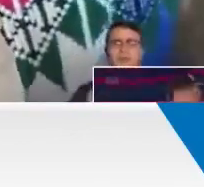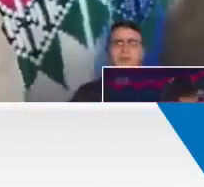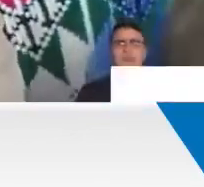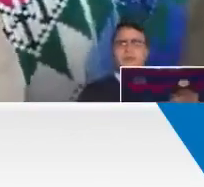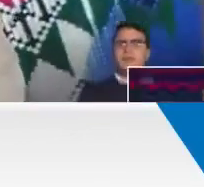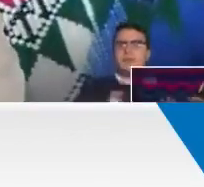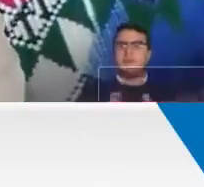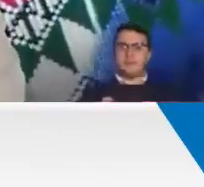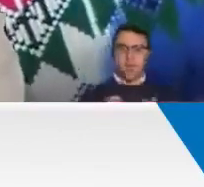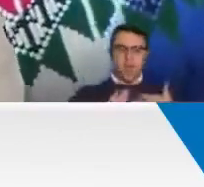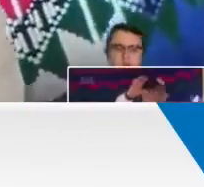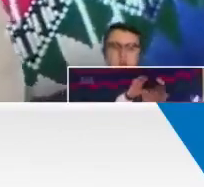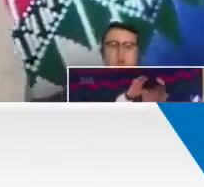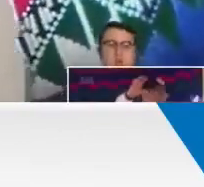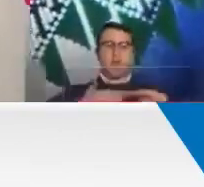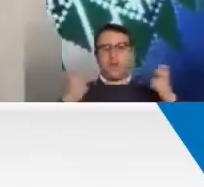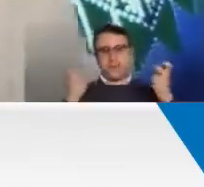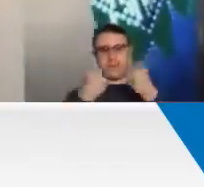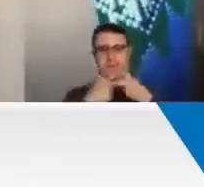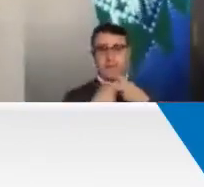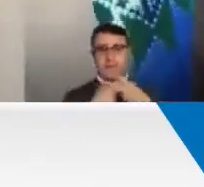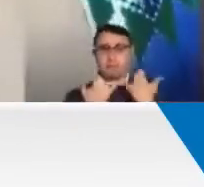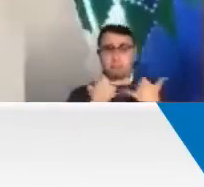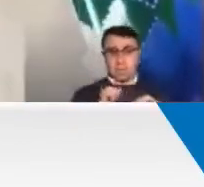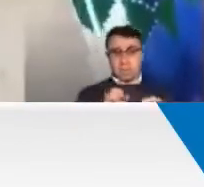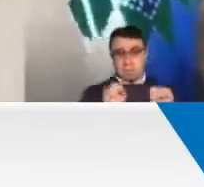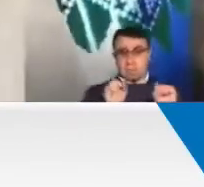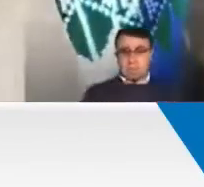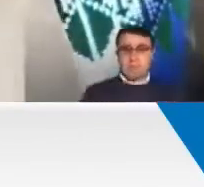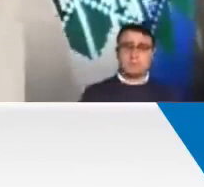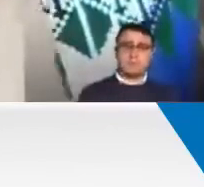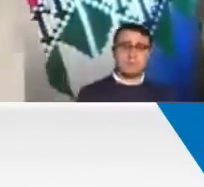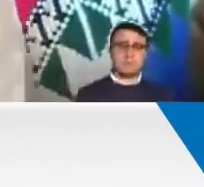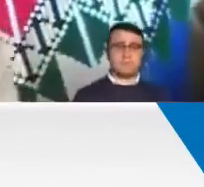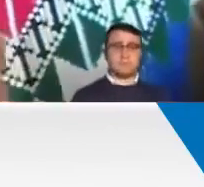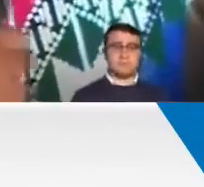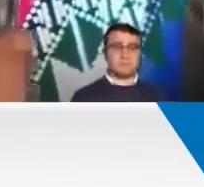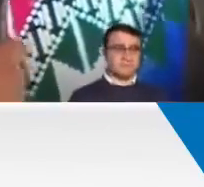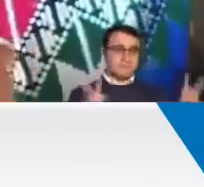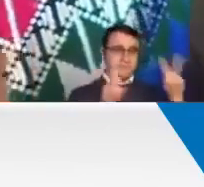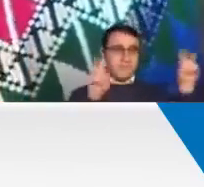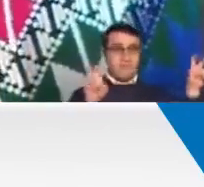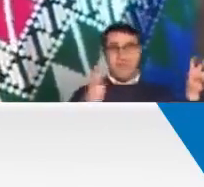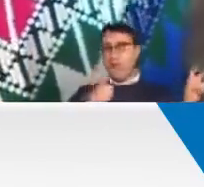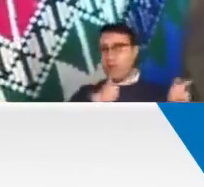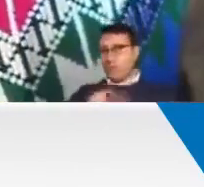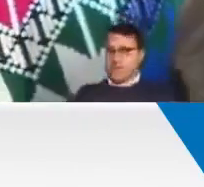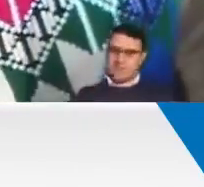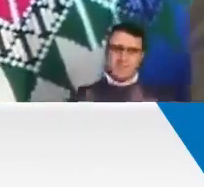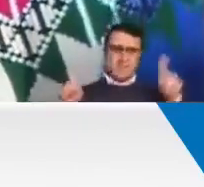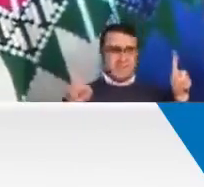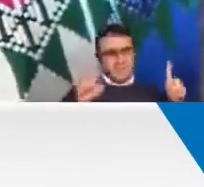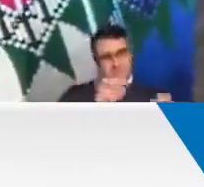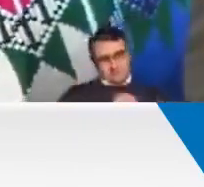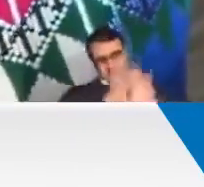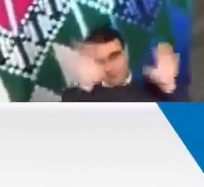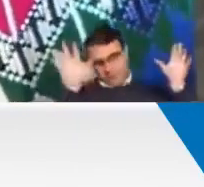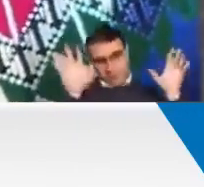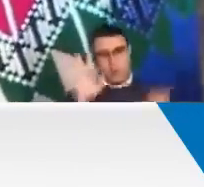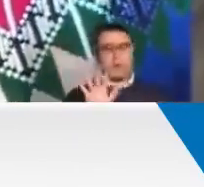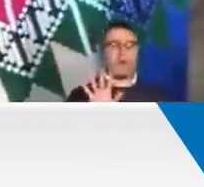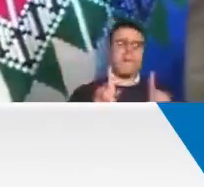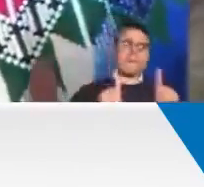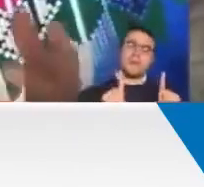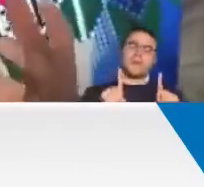comunidades energéticas. Eso lo podemos hacer ya. Estoy hablando de un tema diferente al agua, obviamente. Estoy hablando